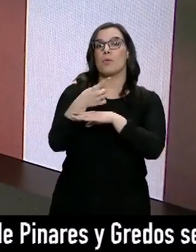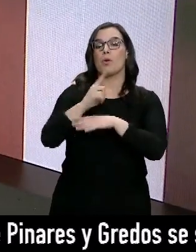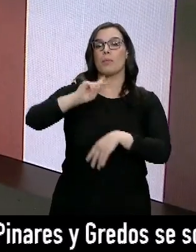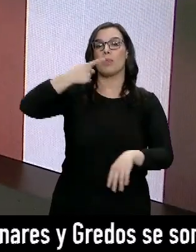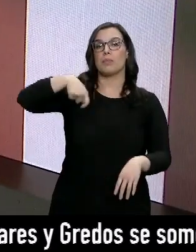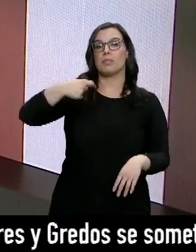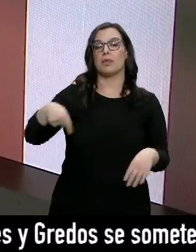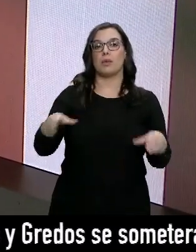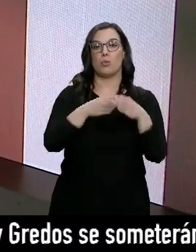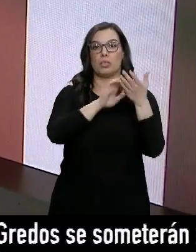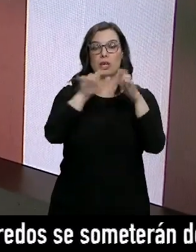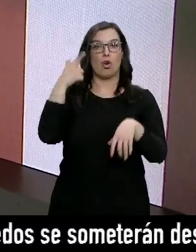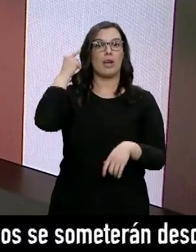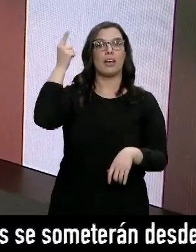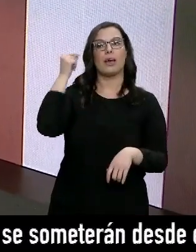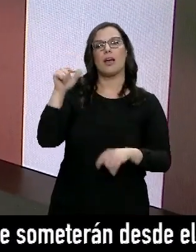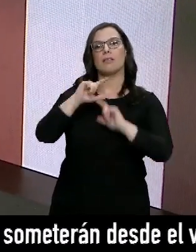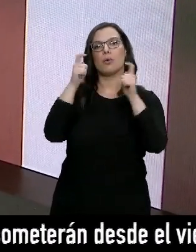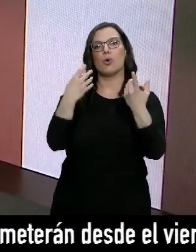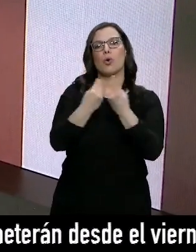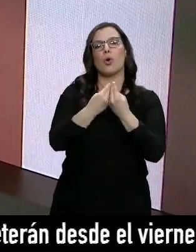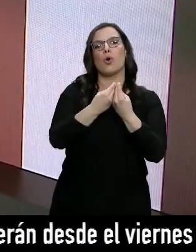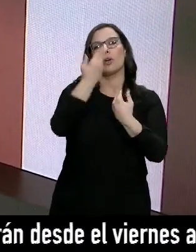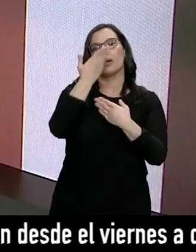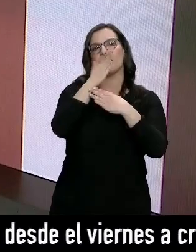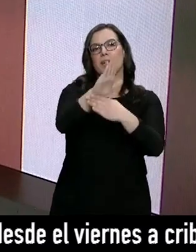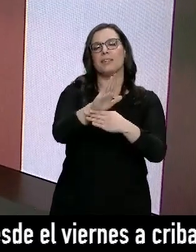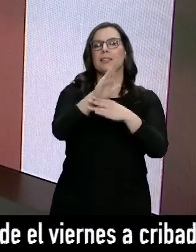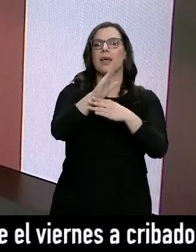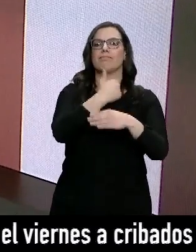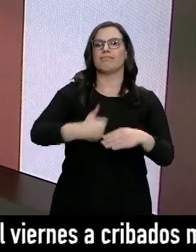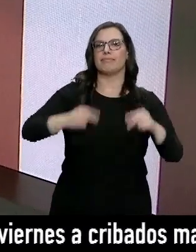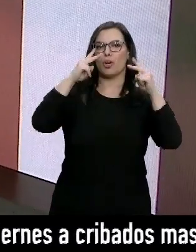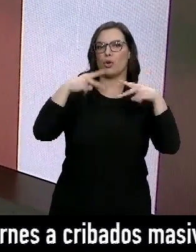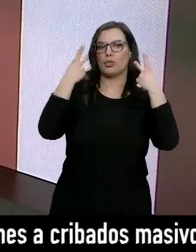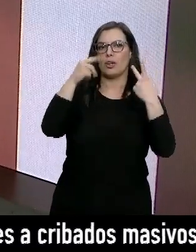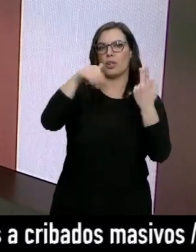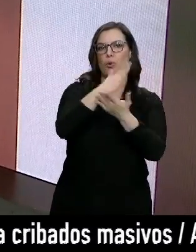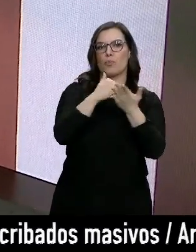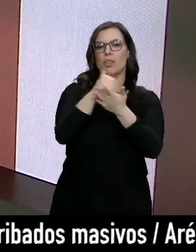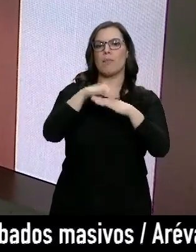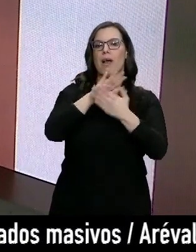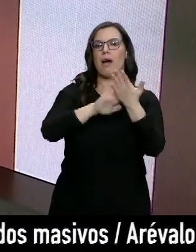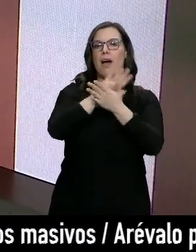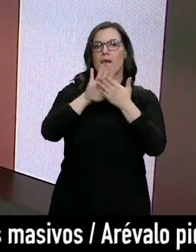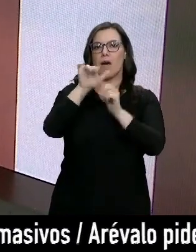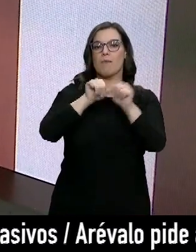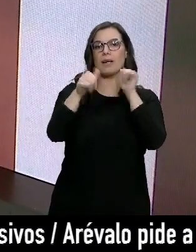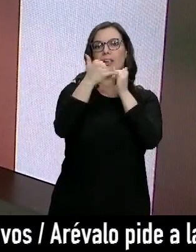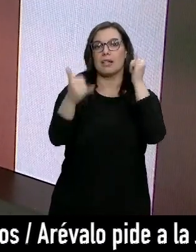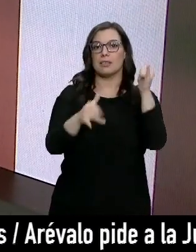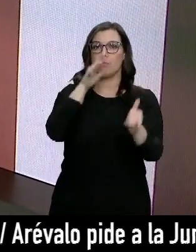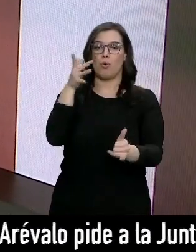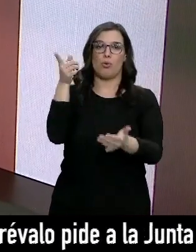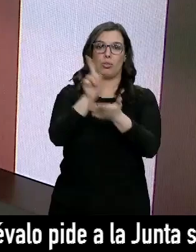vicepresidente de la Junta, Francisco Igea, ha mantenido una reunión con los hosteleros de la comunidad para abordar la crisis que se les viene encima con el cierre